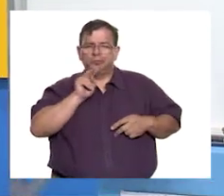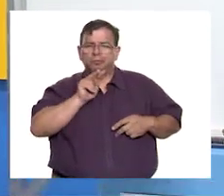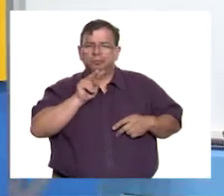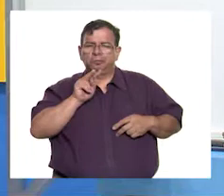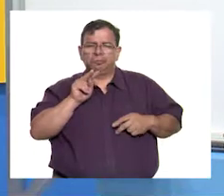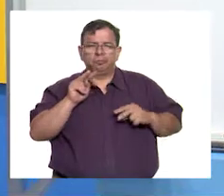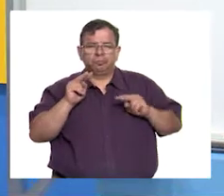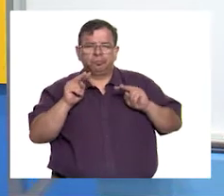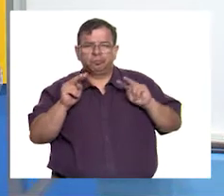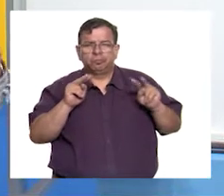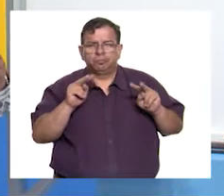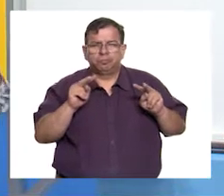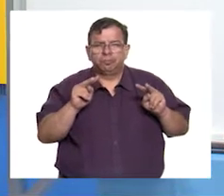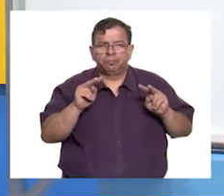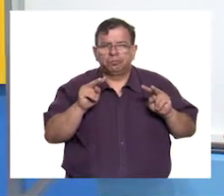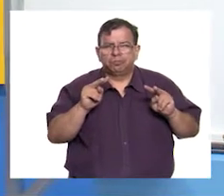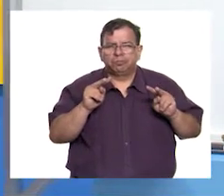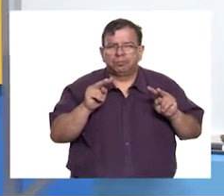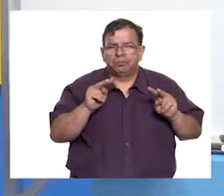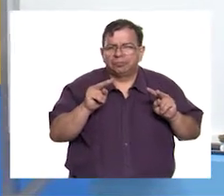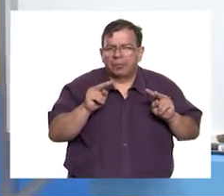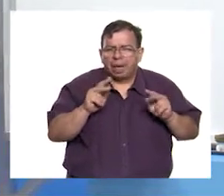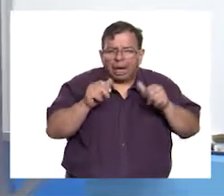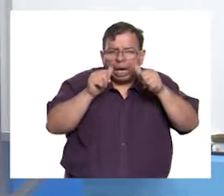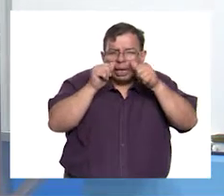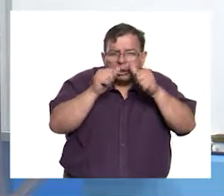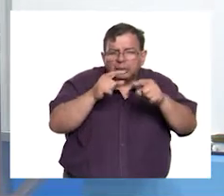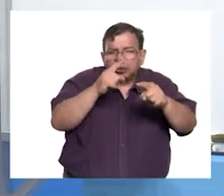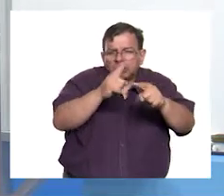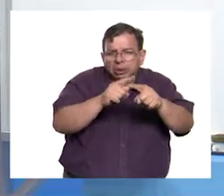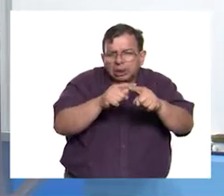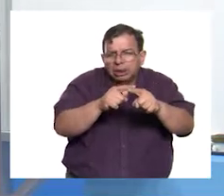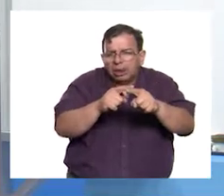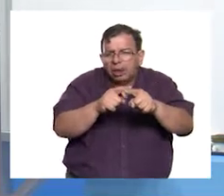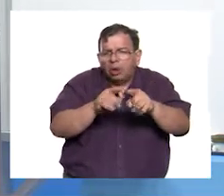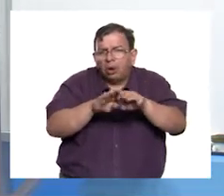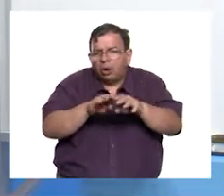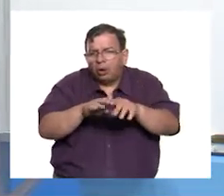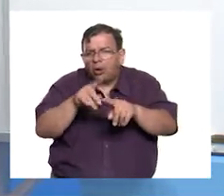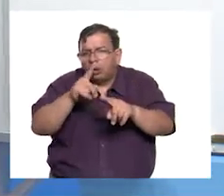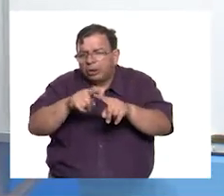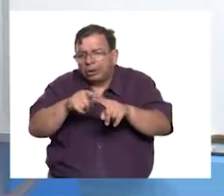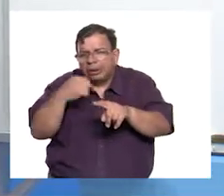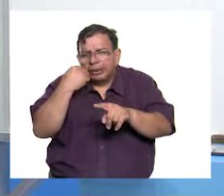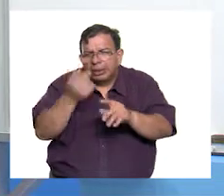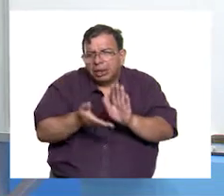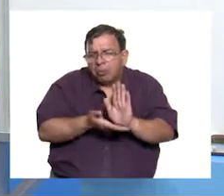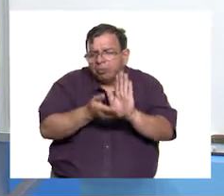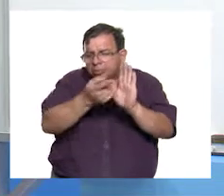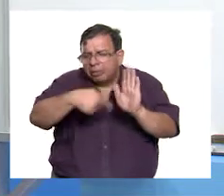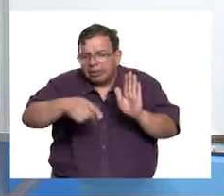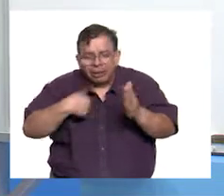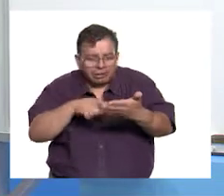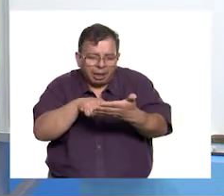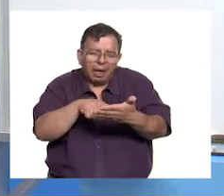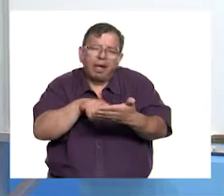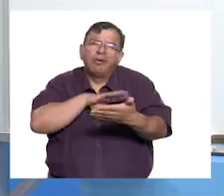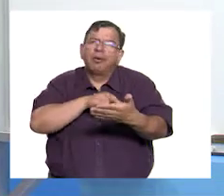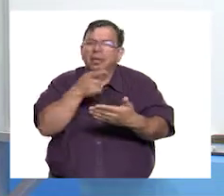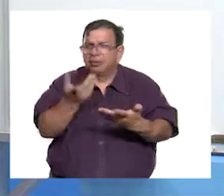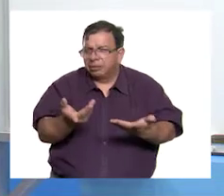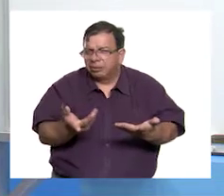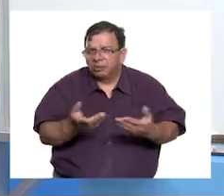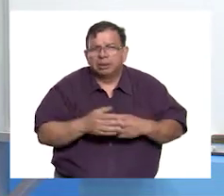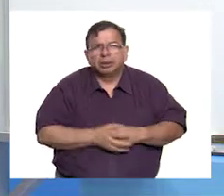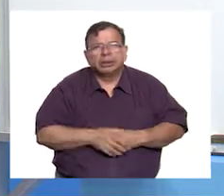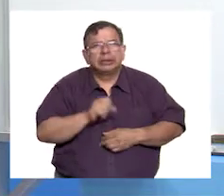cuenta, en quién se centra la atención o sobre quién se busca despertar la simpatía del lector. También